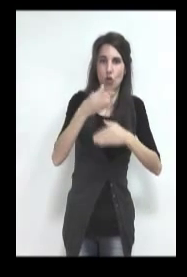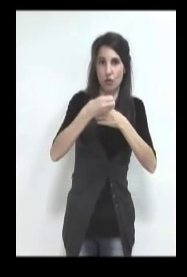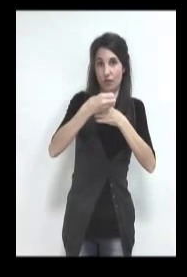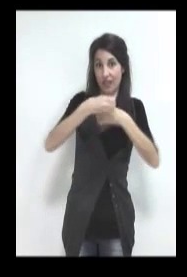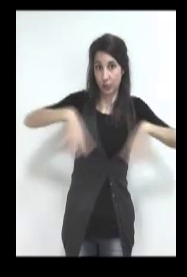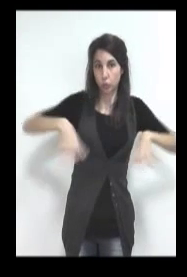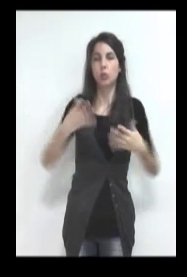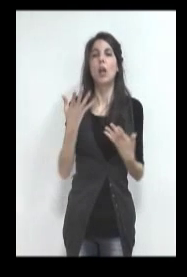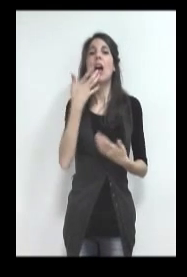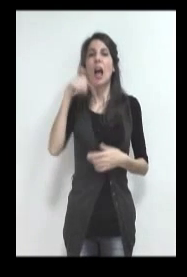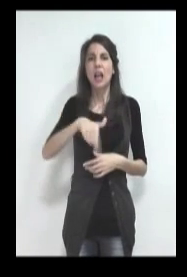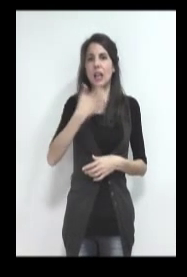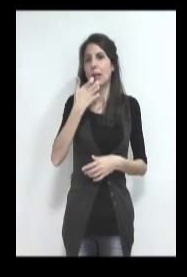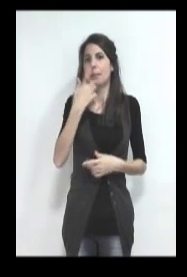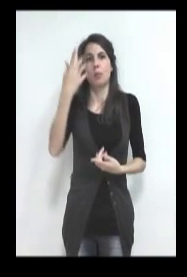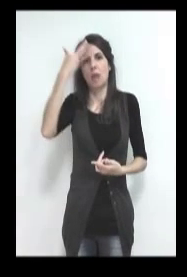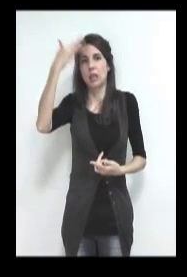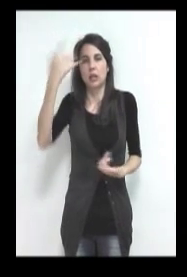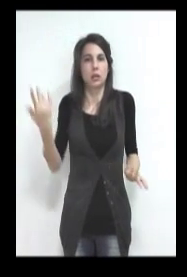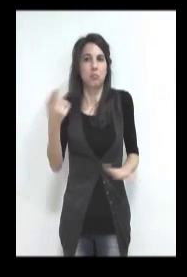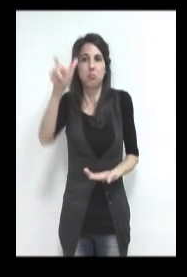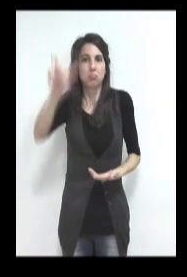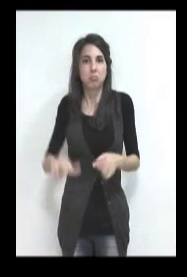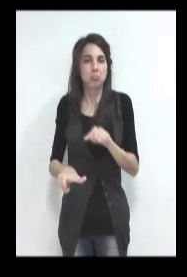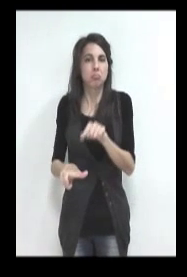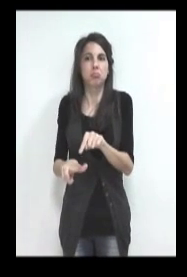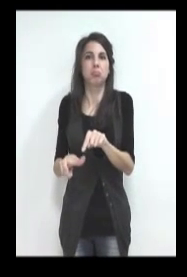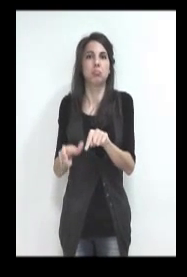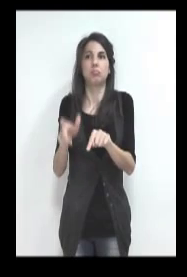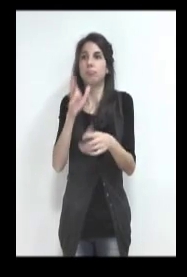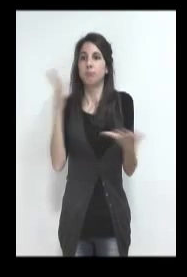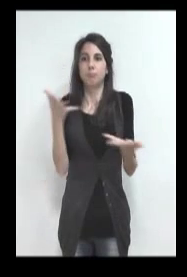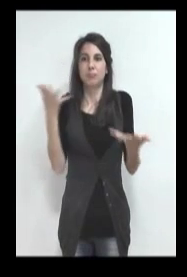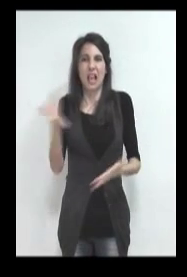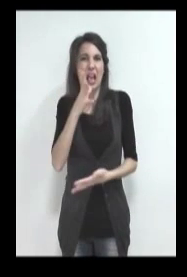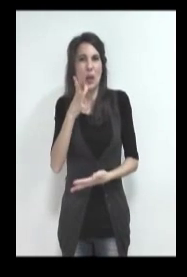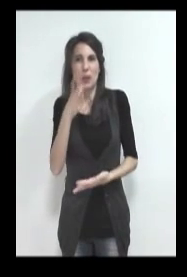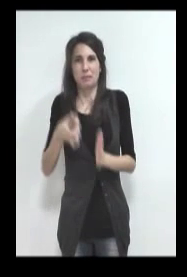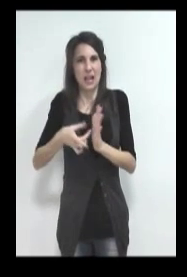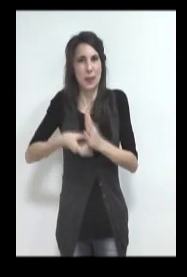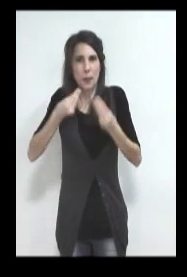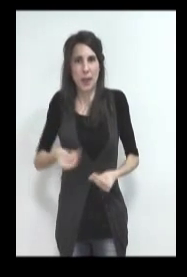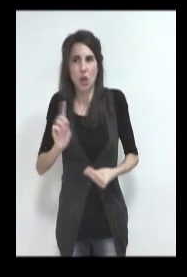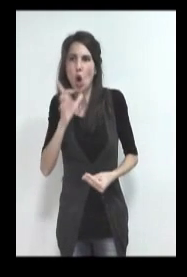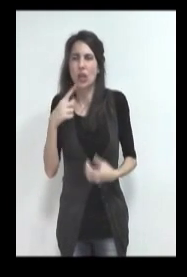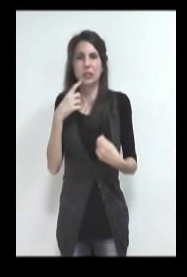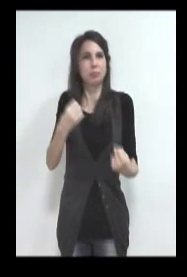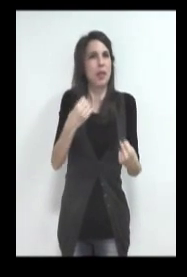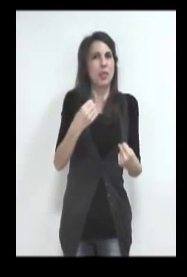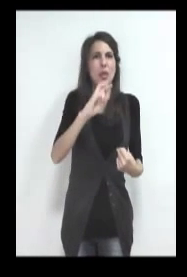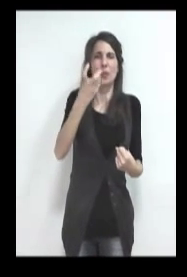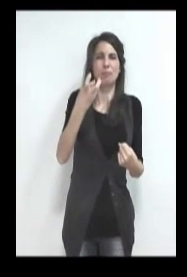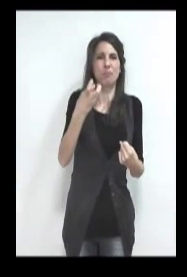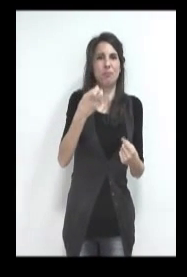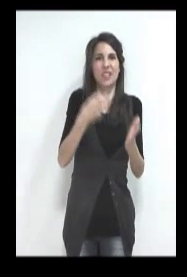que alguien espere porque no le toca el plazo de tener un agua en unas condiciones, o un espacio de energía en otras, o